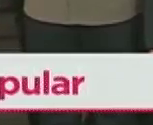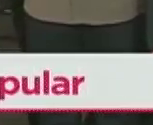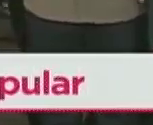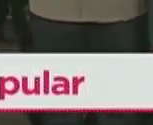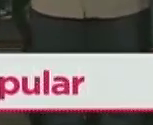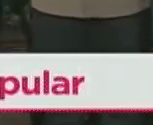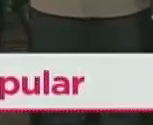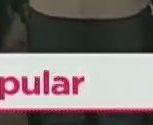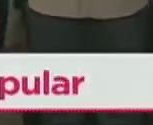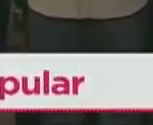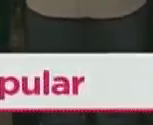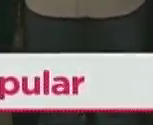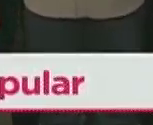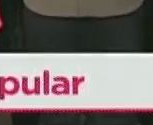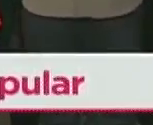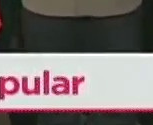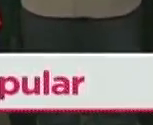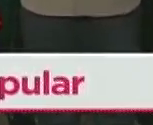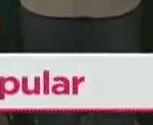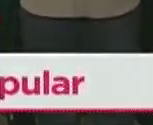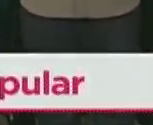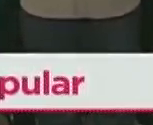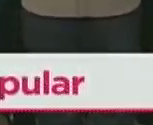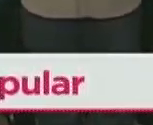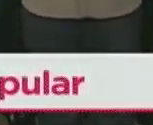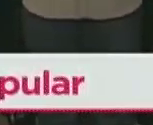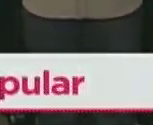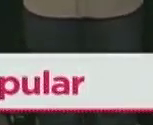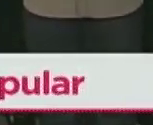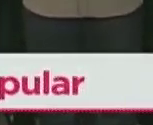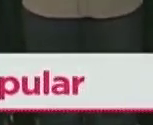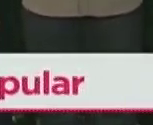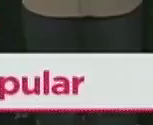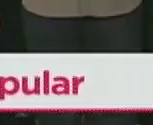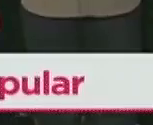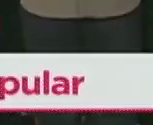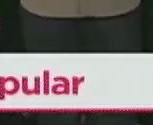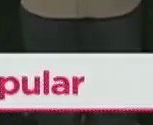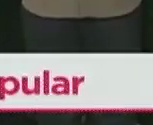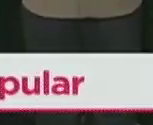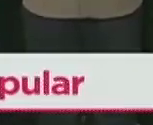a todo el pueblo de Venezuela, a todos los que salieron a votar.